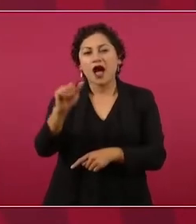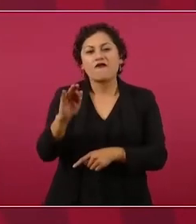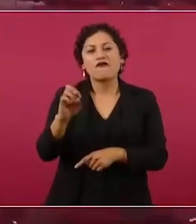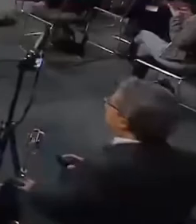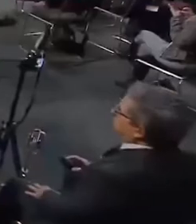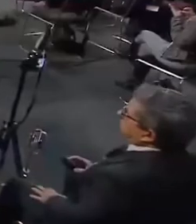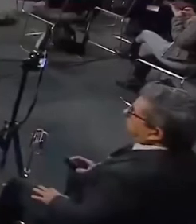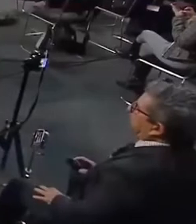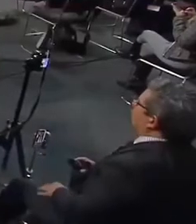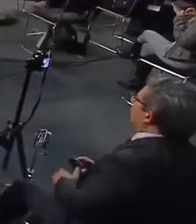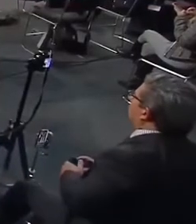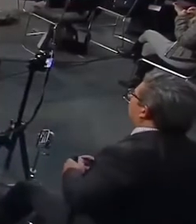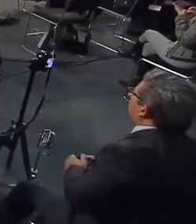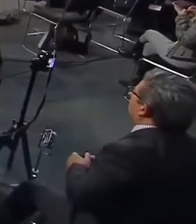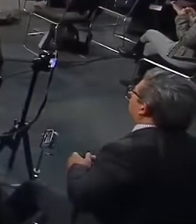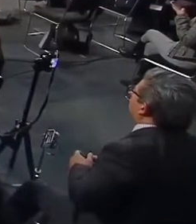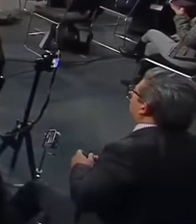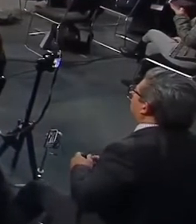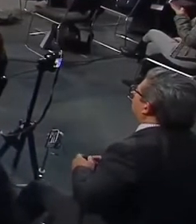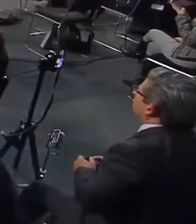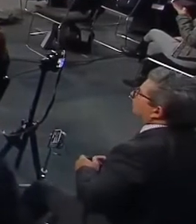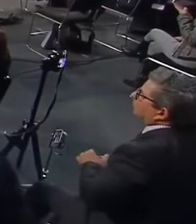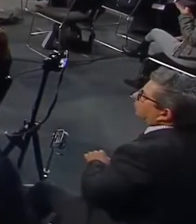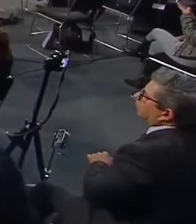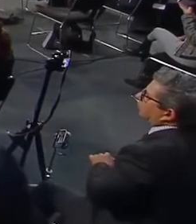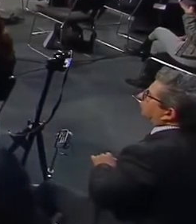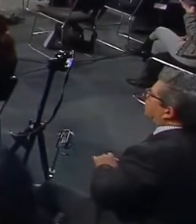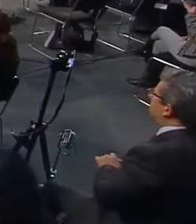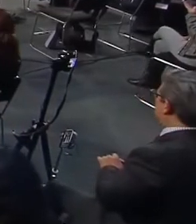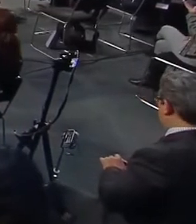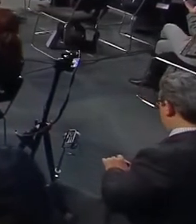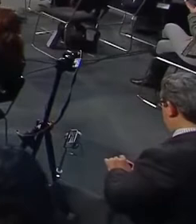¿Cuándo se crearon? Con Zedillo, ¿no?